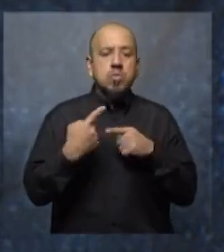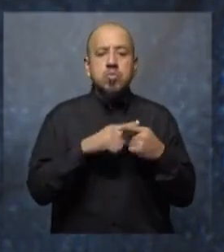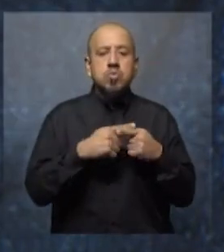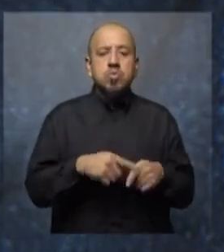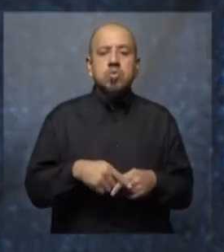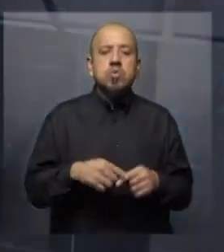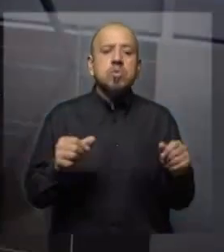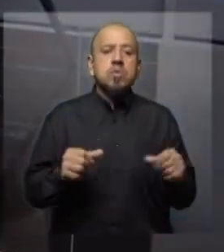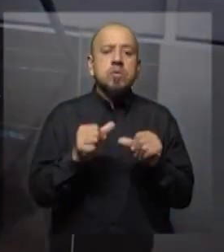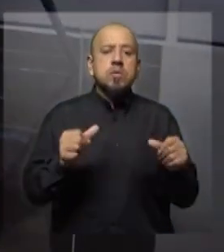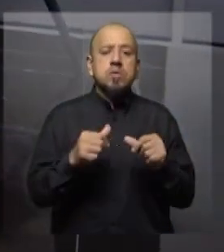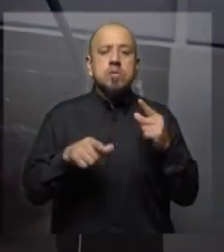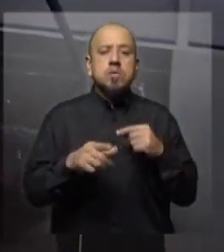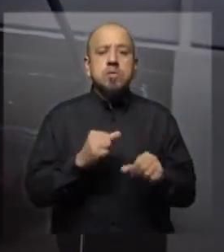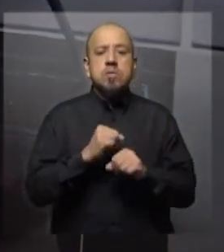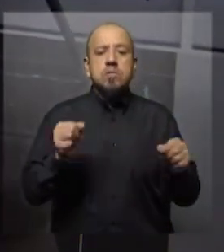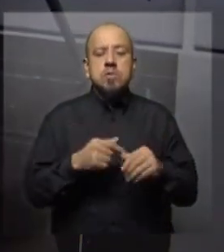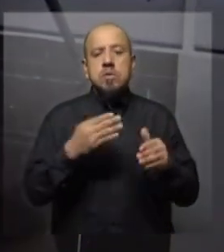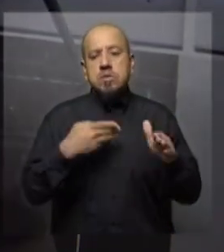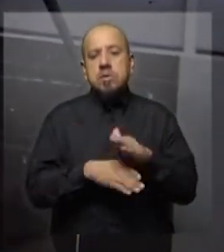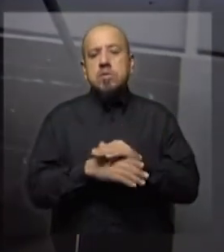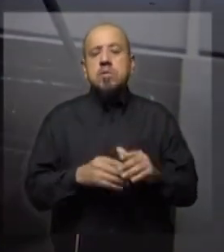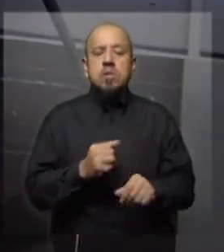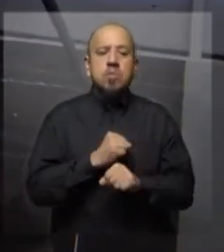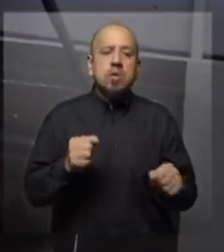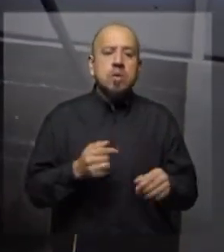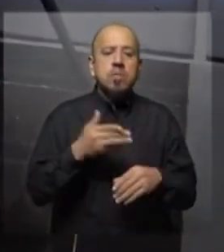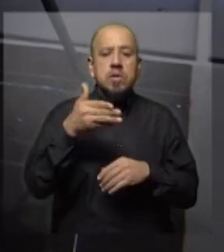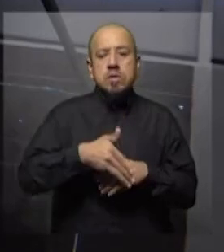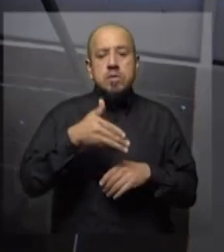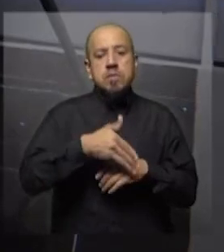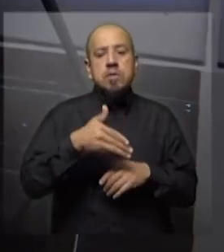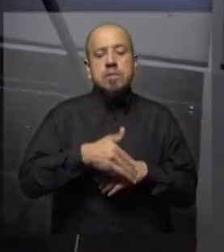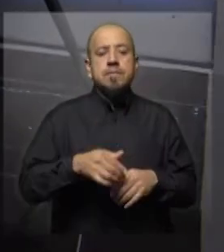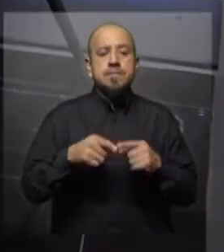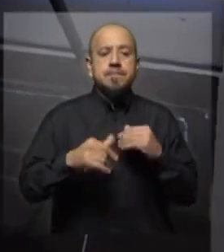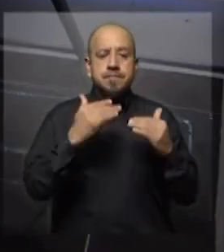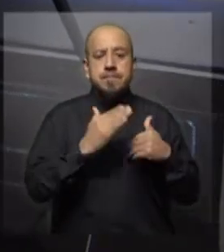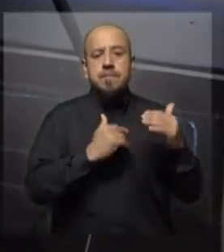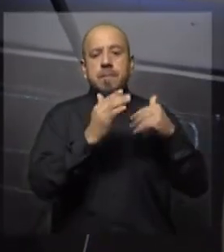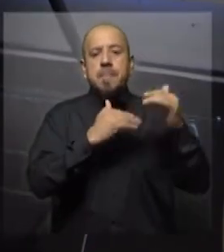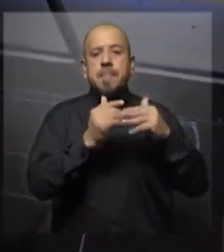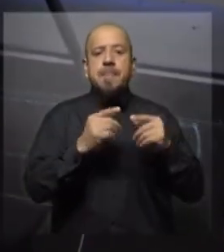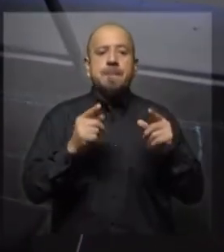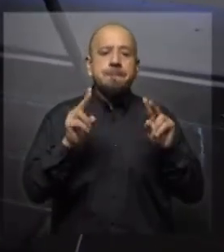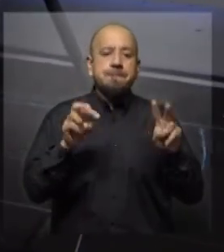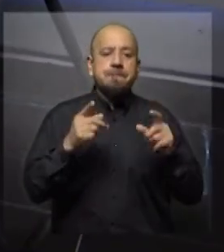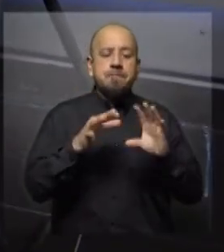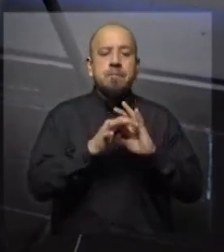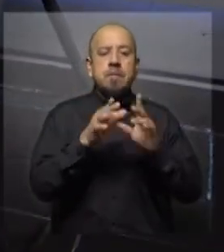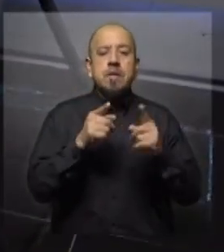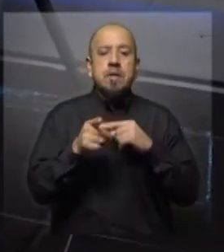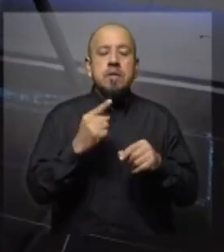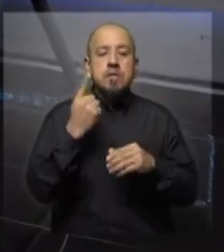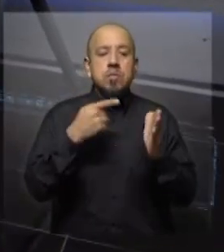cómo se constituye alguien que se puede insertar laboralmente que pueda participar en otros ámbitos es la construcción del sujeto democrático es ese es el